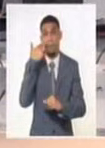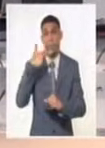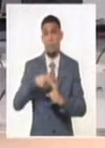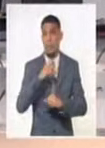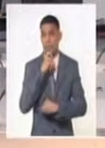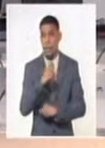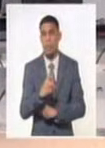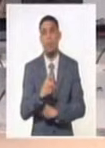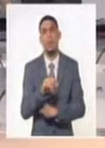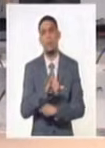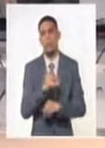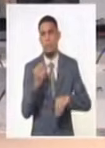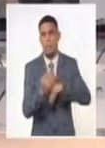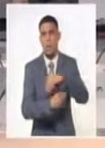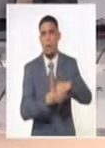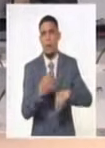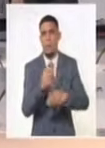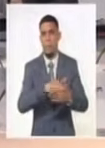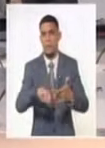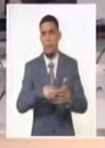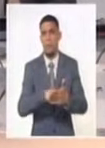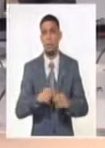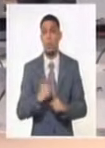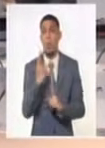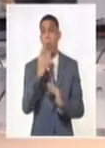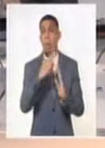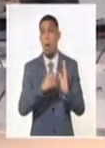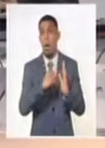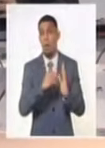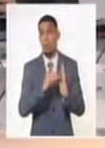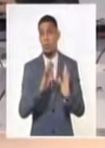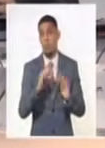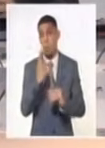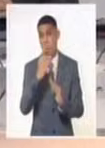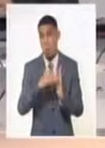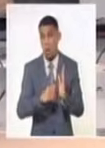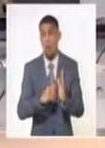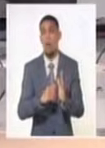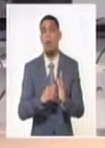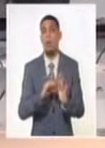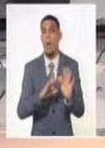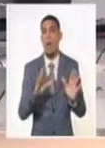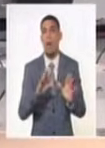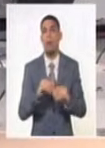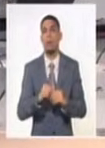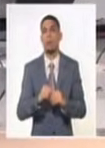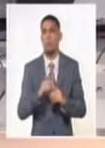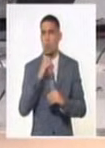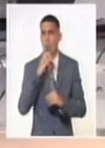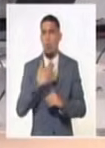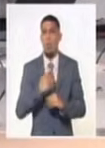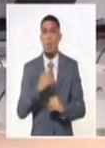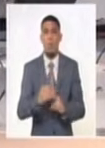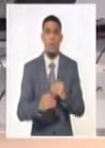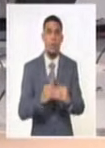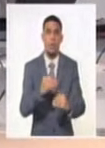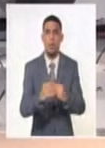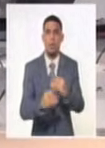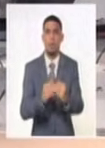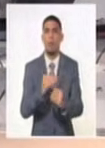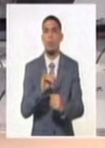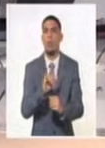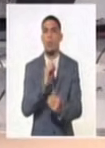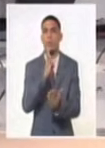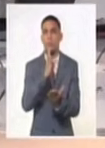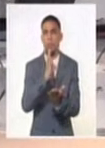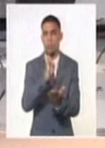en todo el país. Ha pasado apenas un mes, que parece mucho, pero realmente para un proceso como lo es la educación superior no es